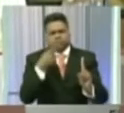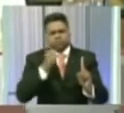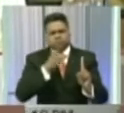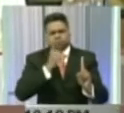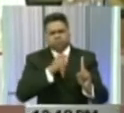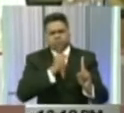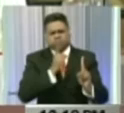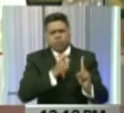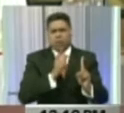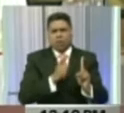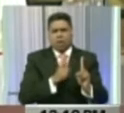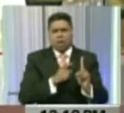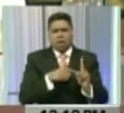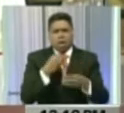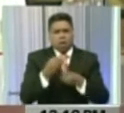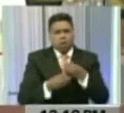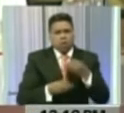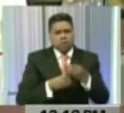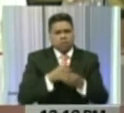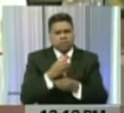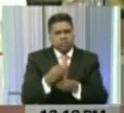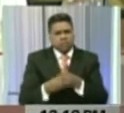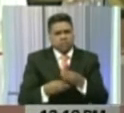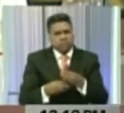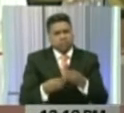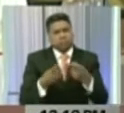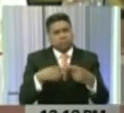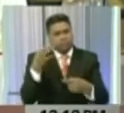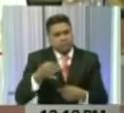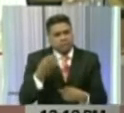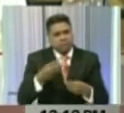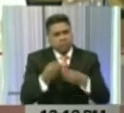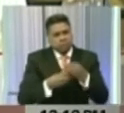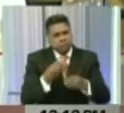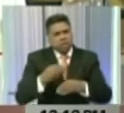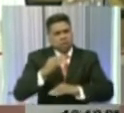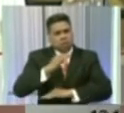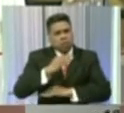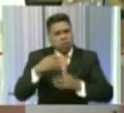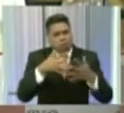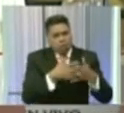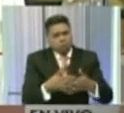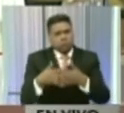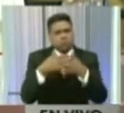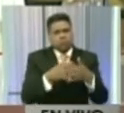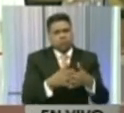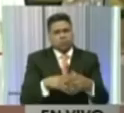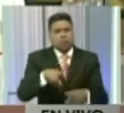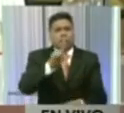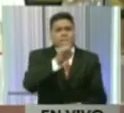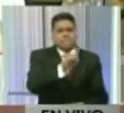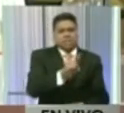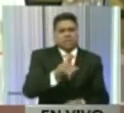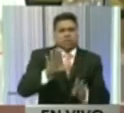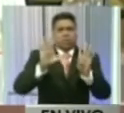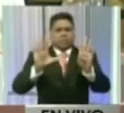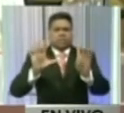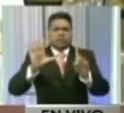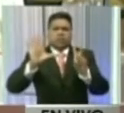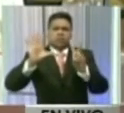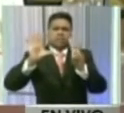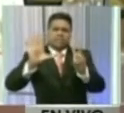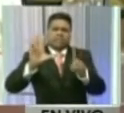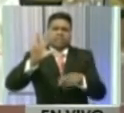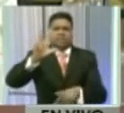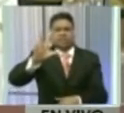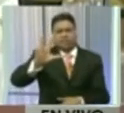están aplicando lo que aplica siempre el imperialismo. Ellos son muy clásicos. En 1973, cuando Allende,